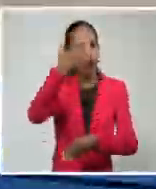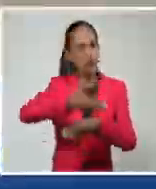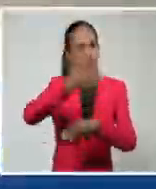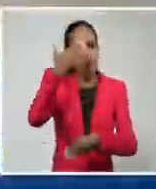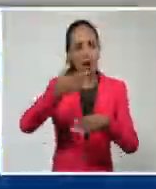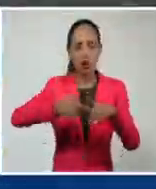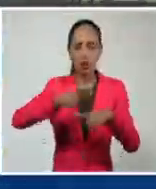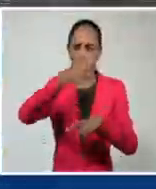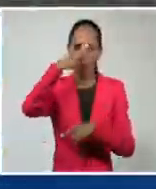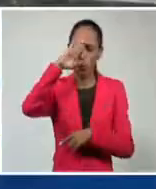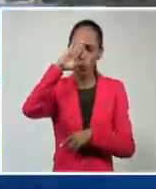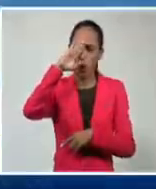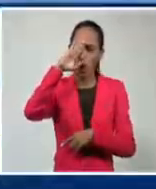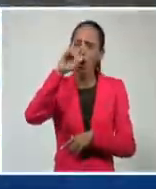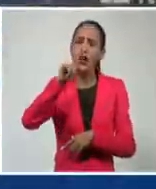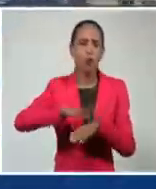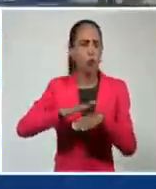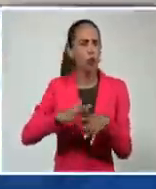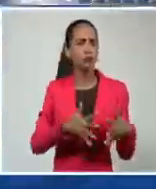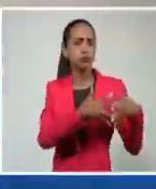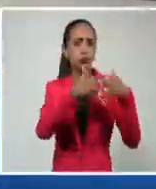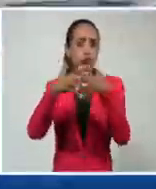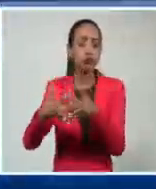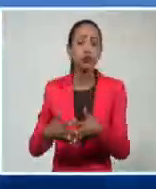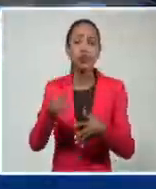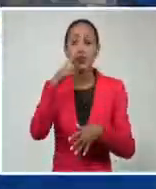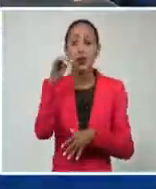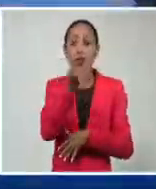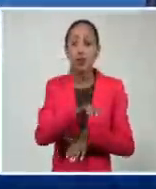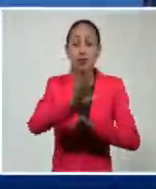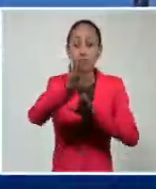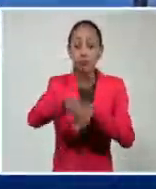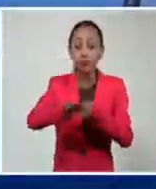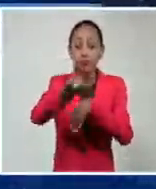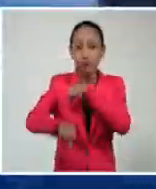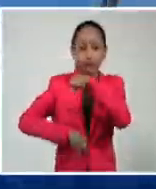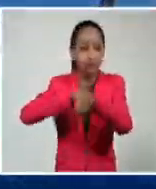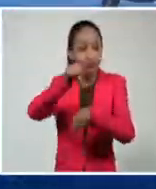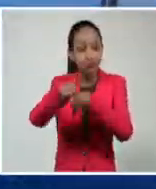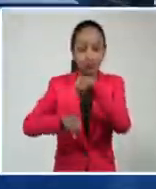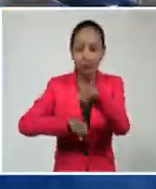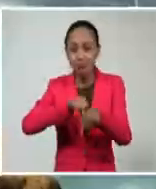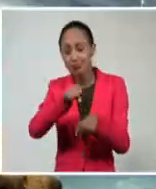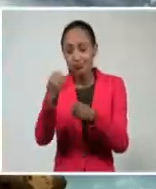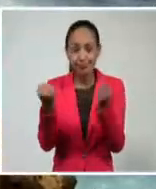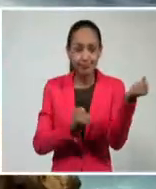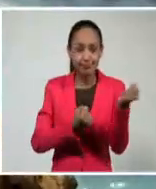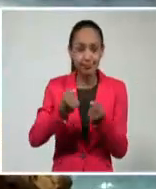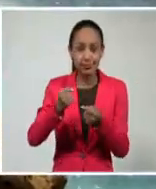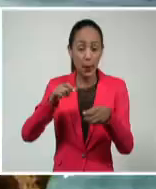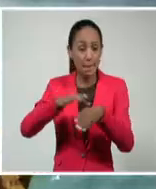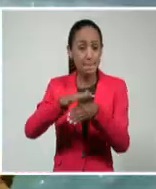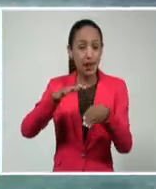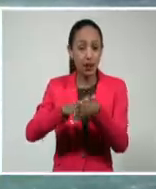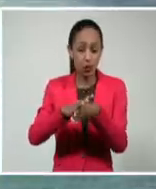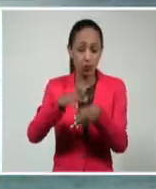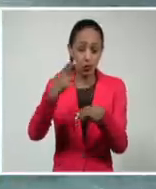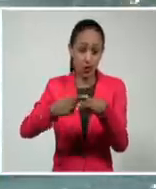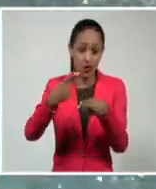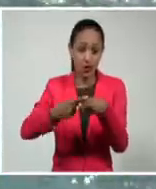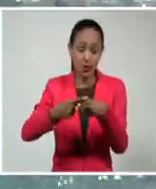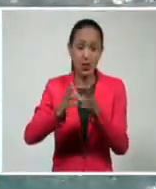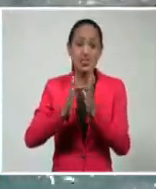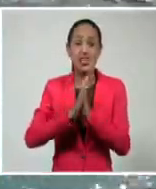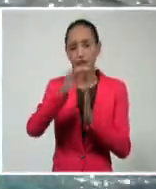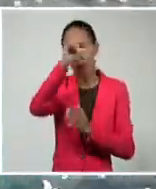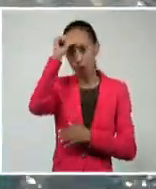contra la isla caribeña en medio de una gran caravana multicolor escenificado por todo el malecón de Santo Domingo. Al frente de las aguas